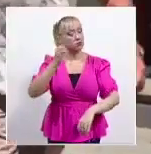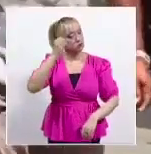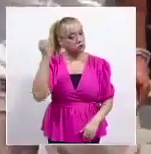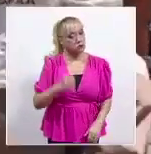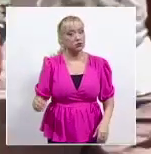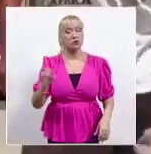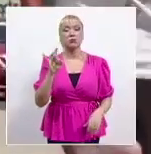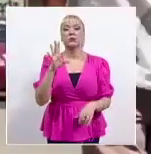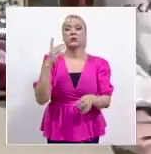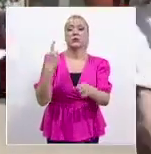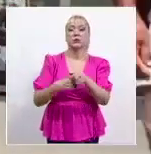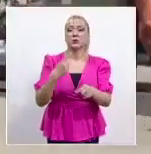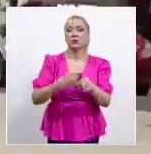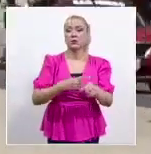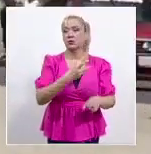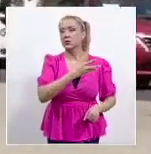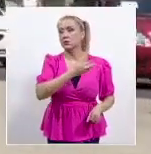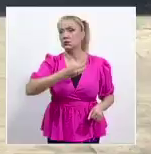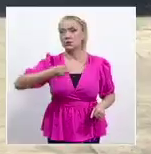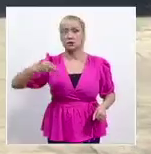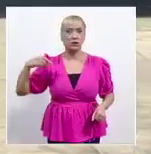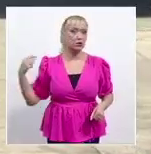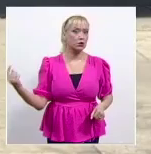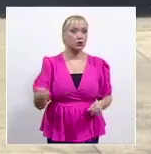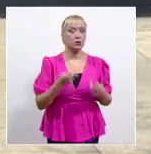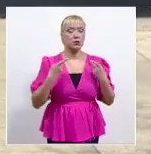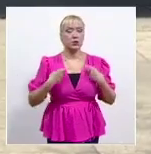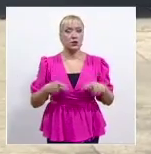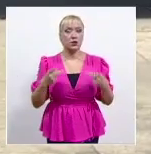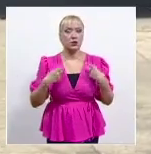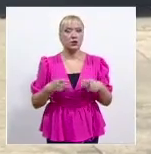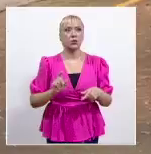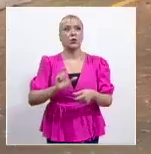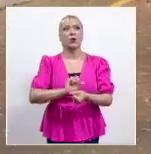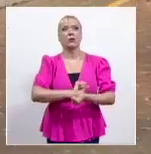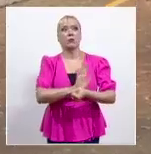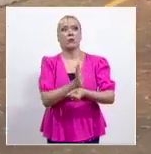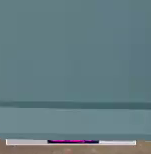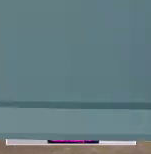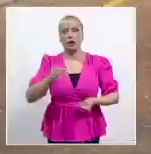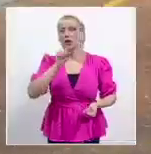hubiera enfermedades de riesgo para la salud de la población y en tiempos de pandemia.